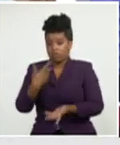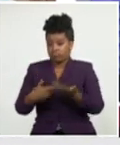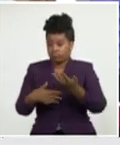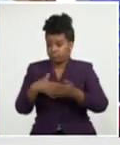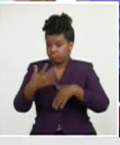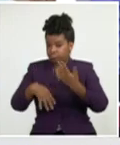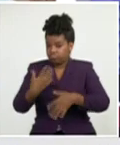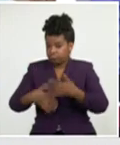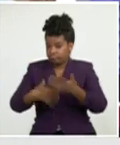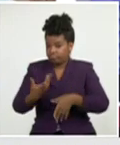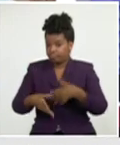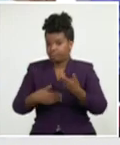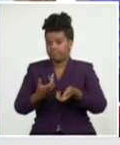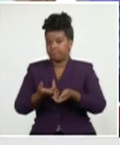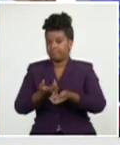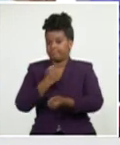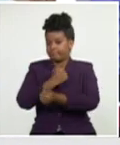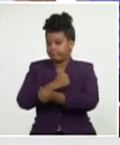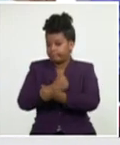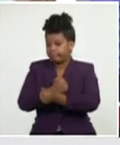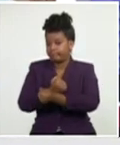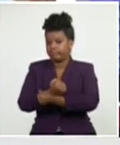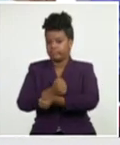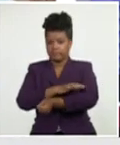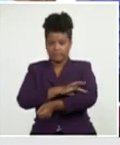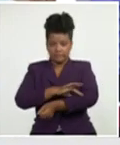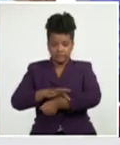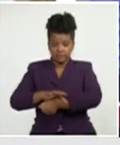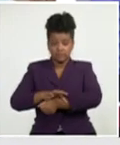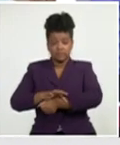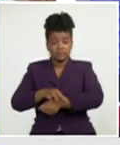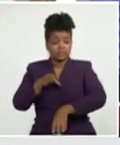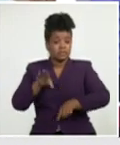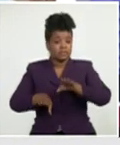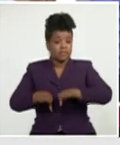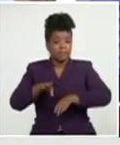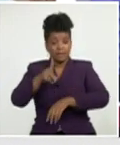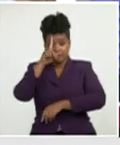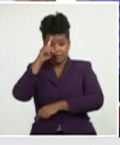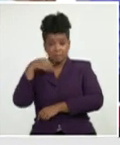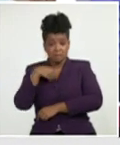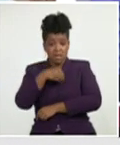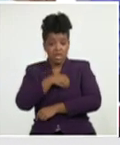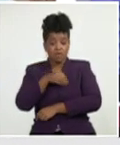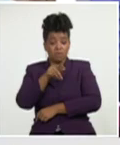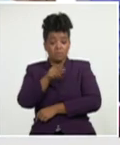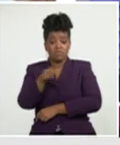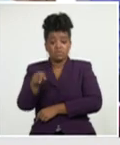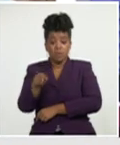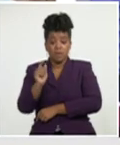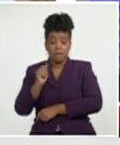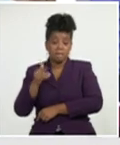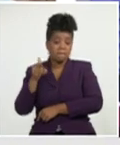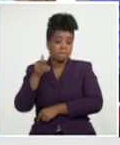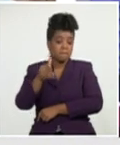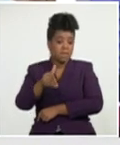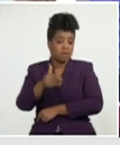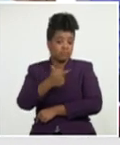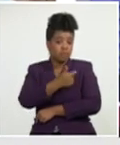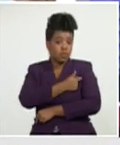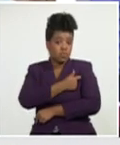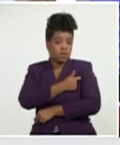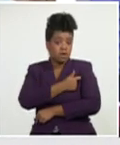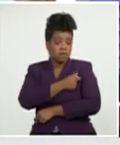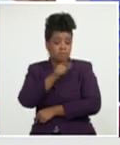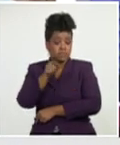es a consideración de los médicos, o sea, de los médicos en el momento de la inclusión. Aquellos sujetos que tienen condiciones crónicas compensadas se están